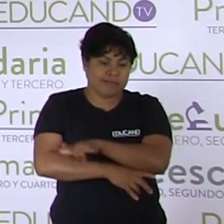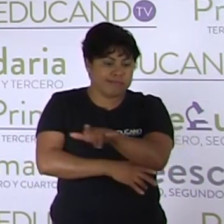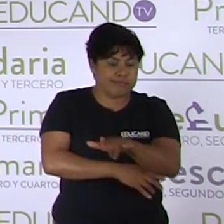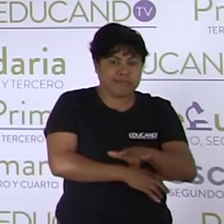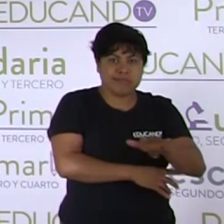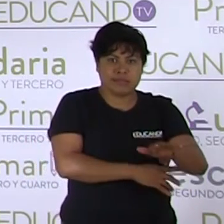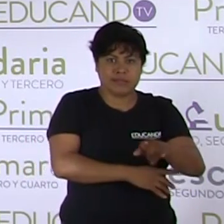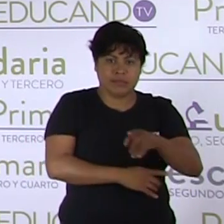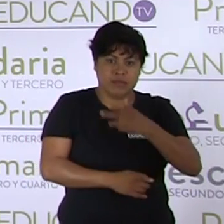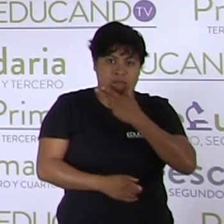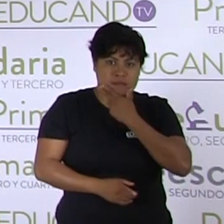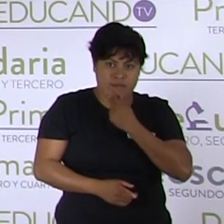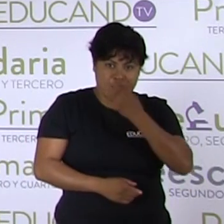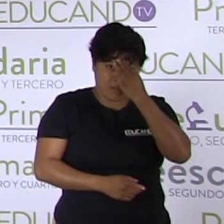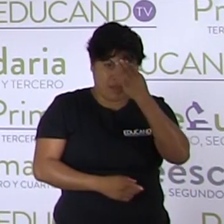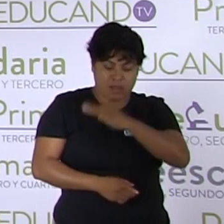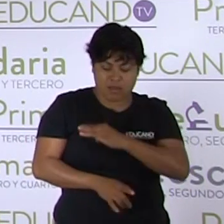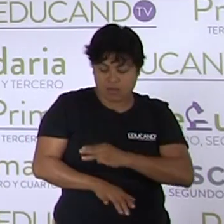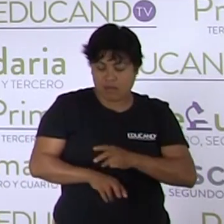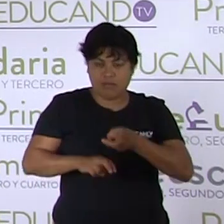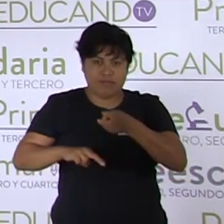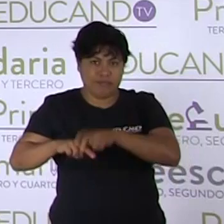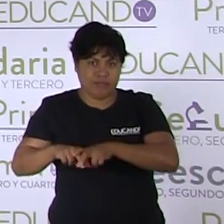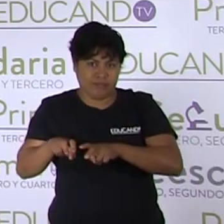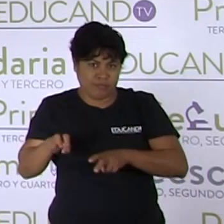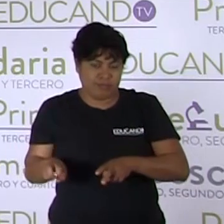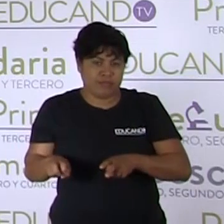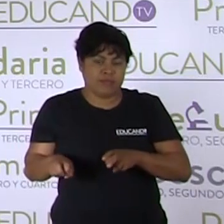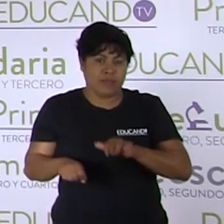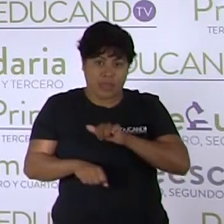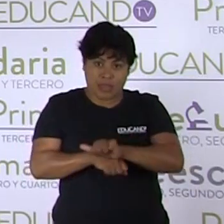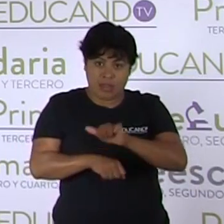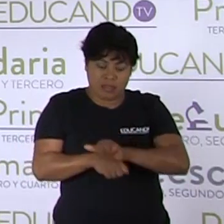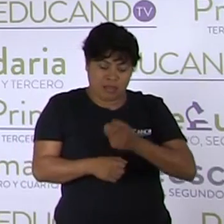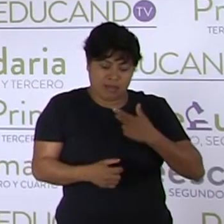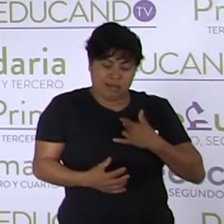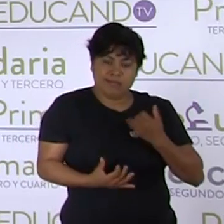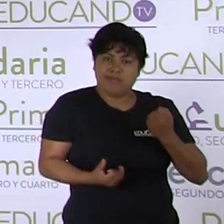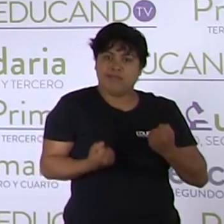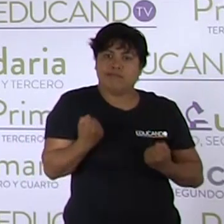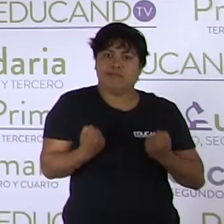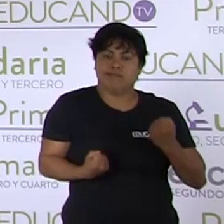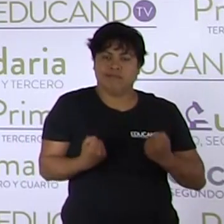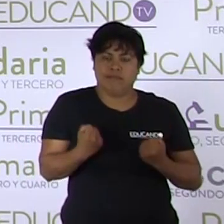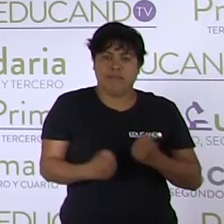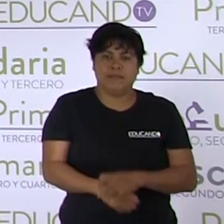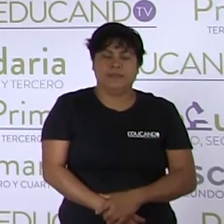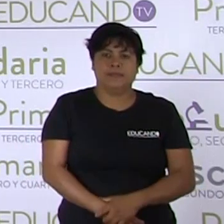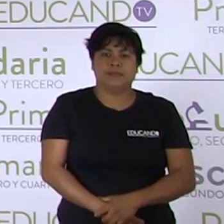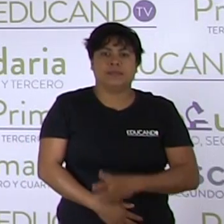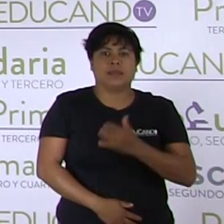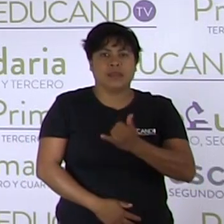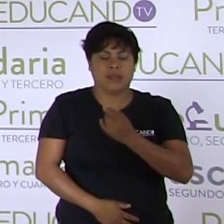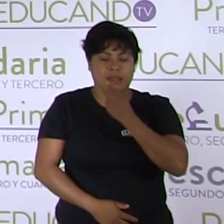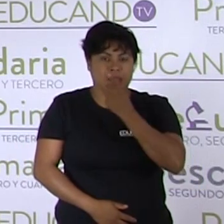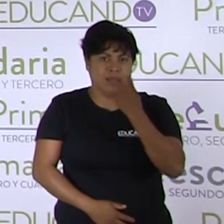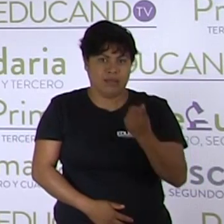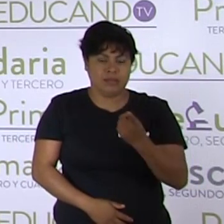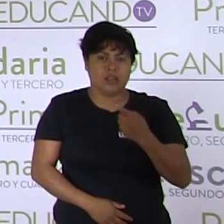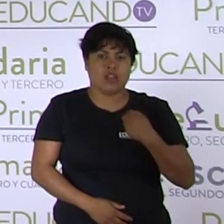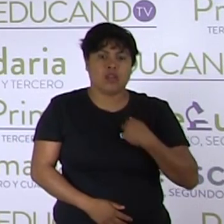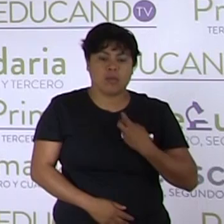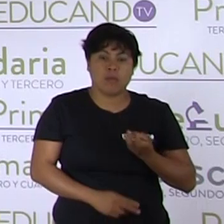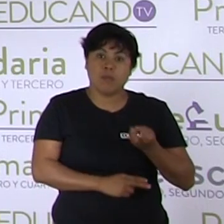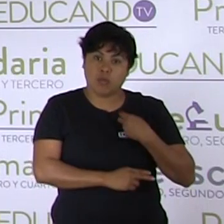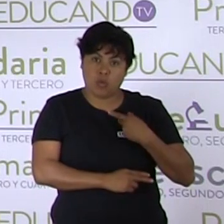de copiloto el mexicano, el argentino iba manejando y le dice, me voy